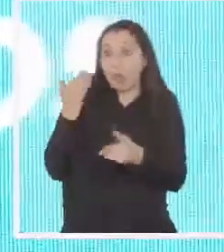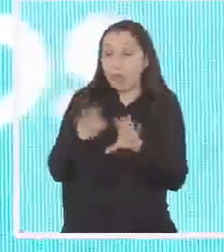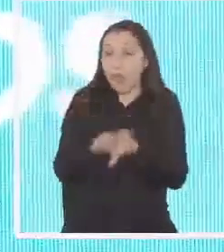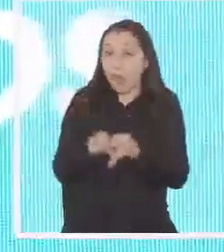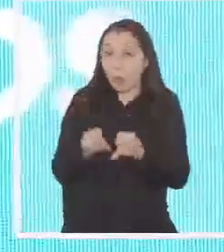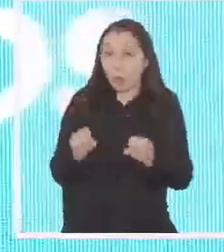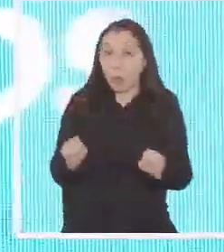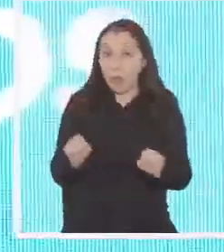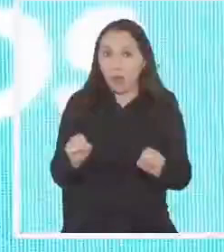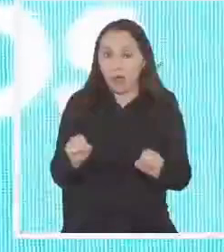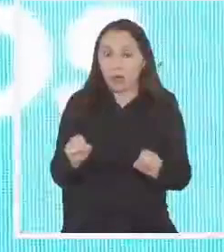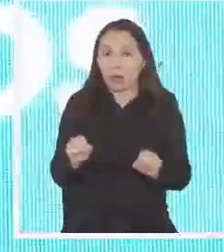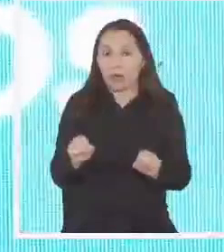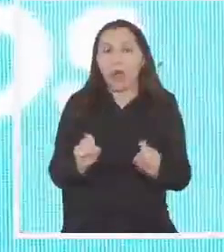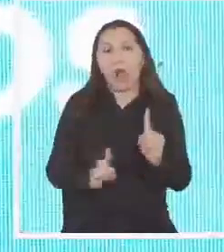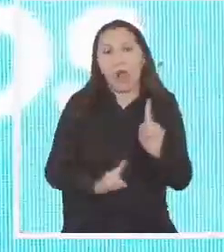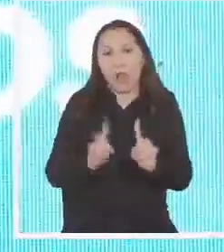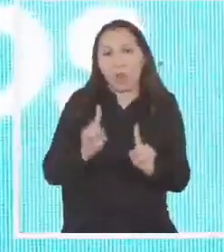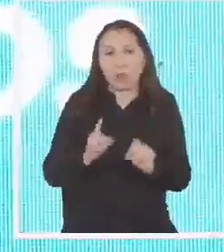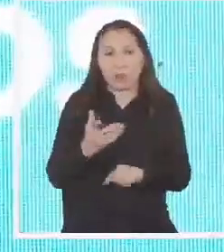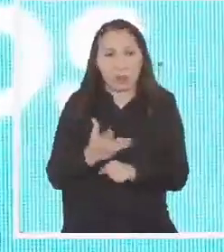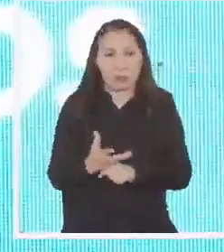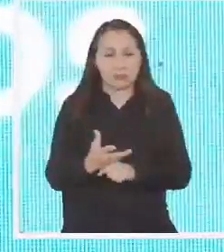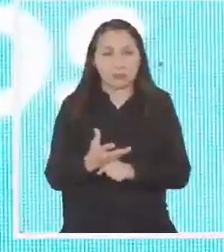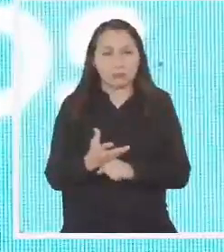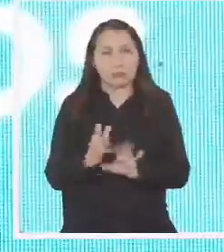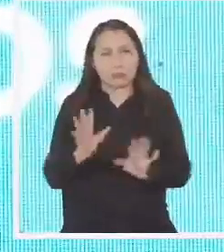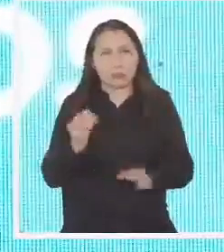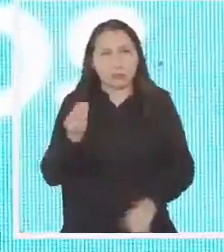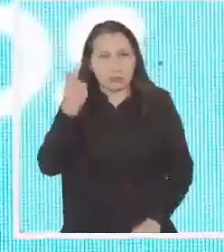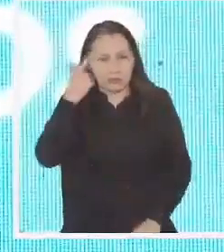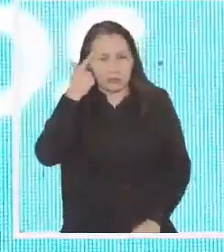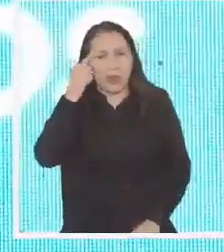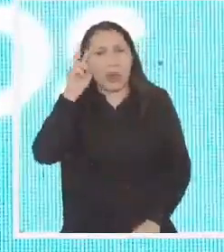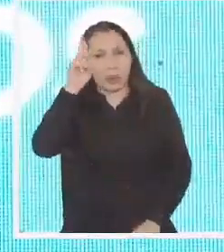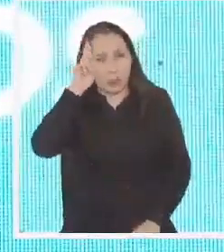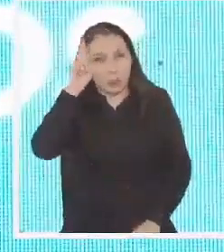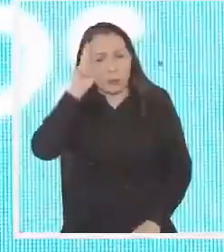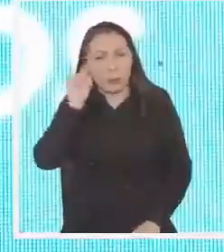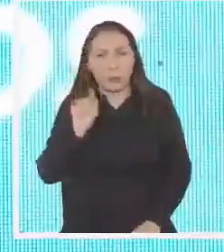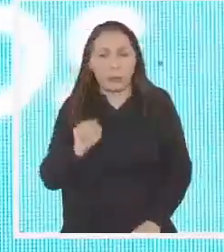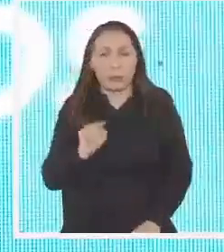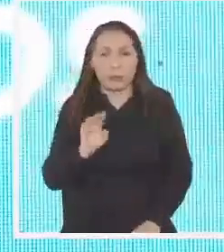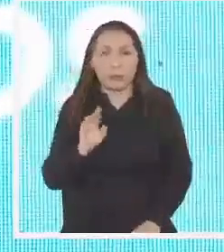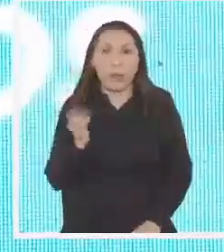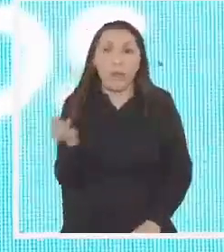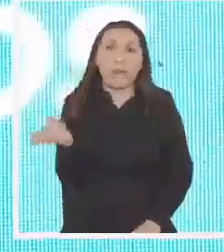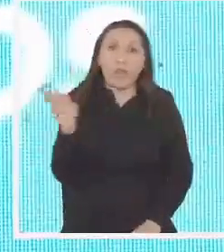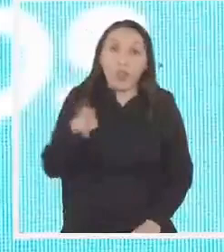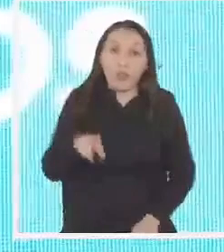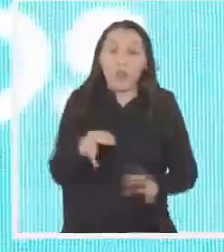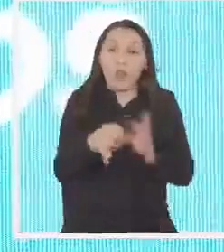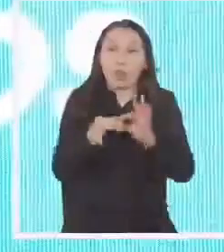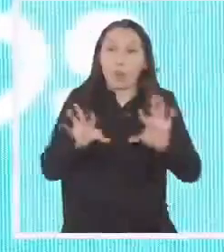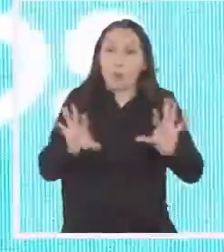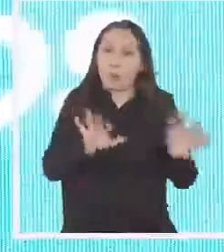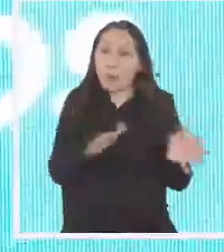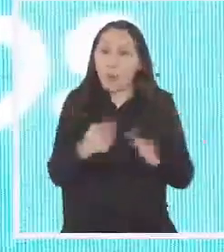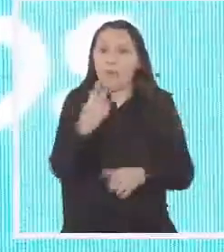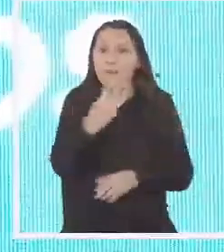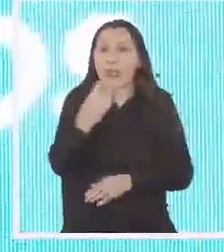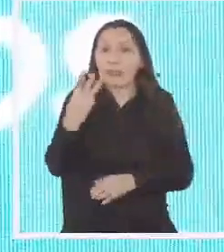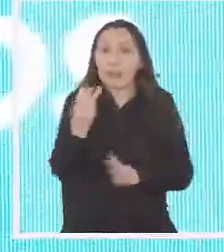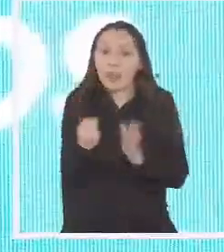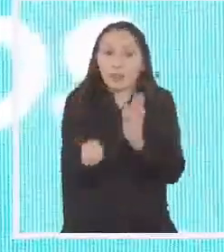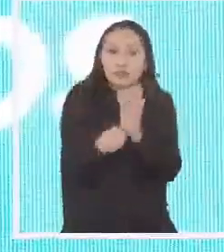acuerdo. Han habido, si mal no recuerdo, desde el regreso a la democracia deben haber habido